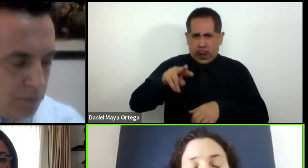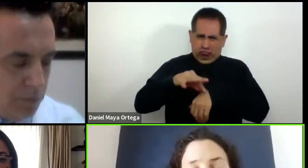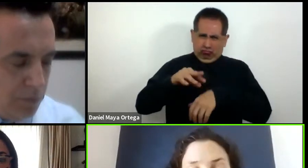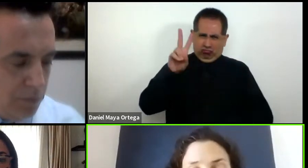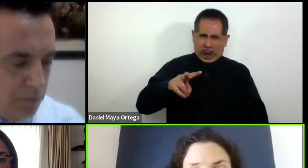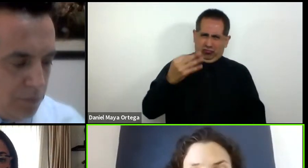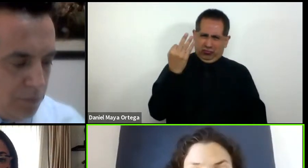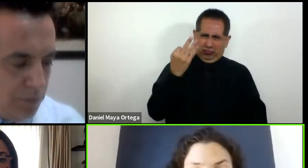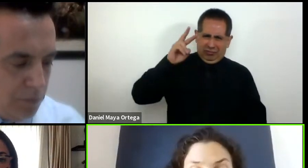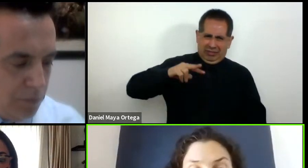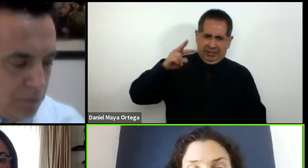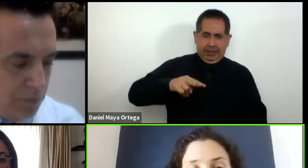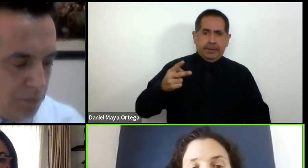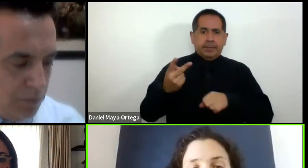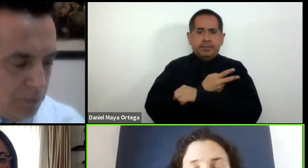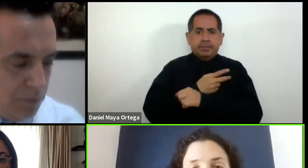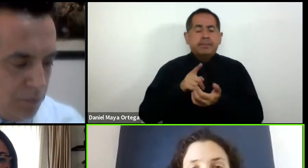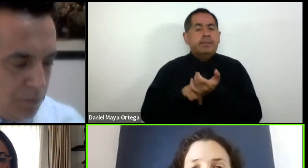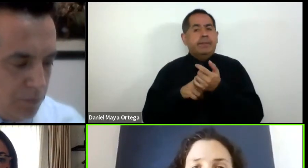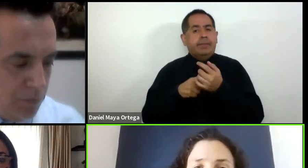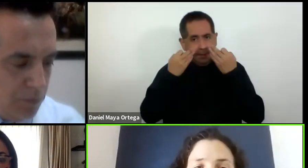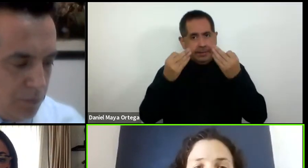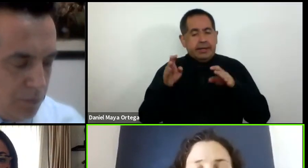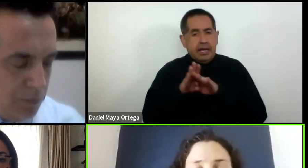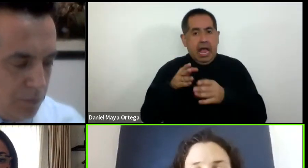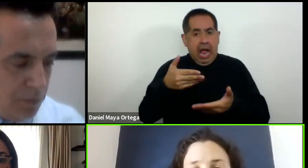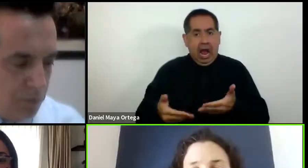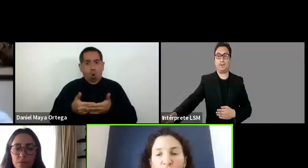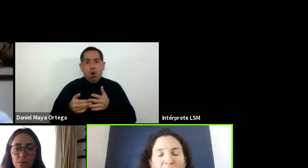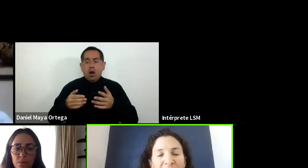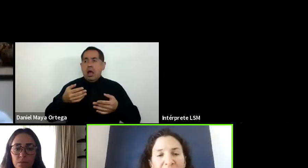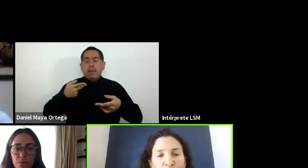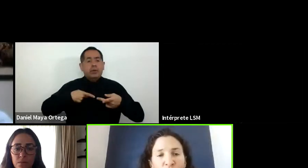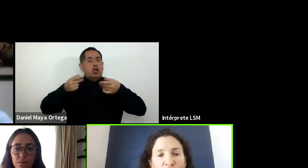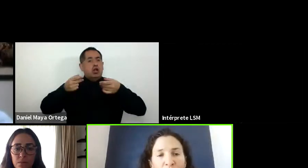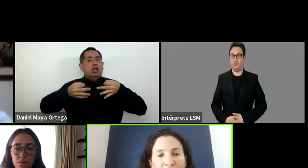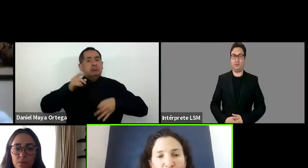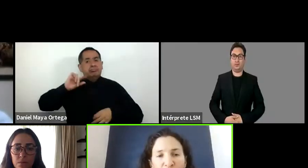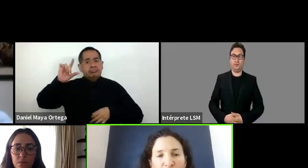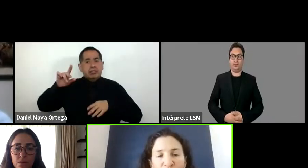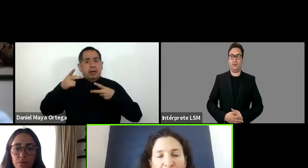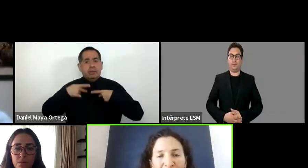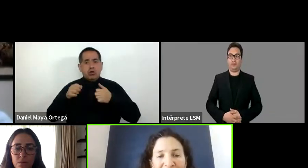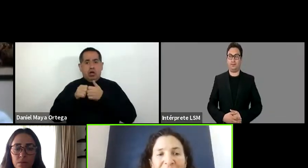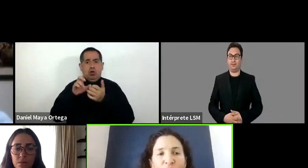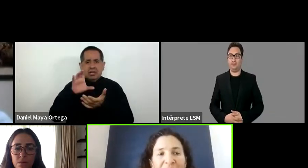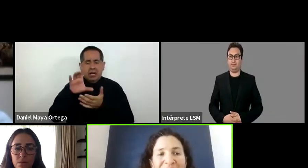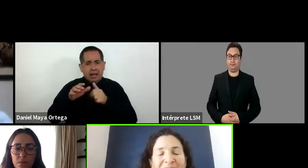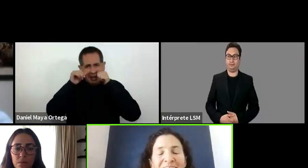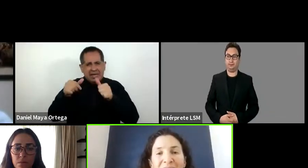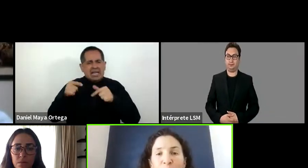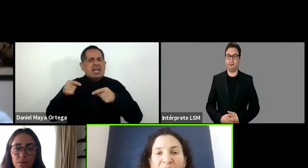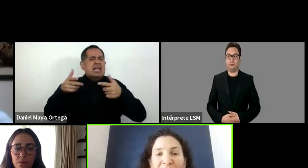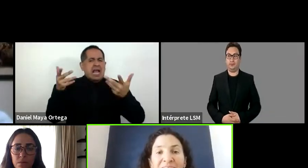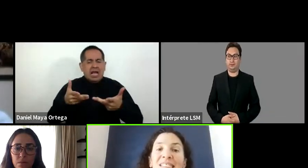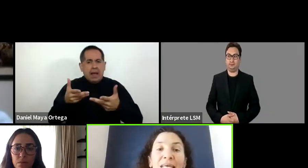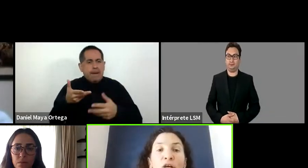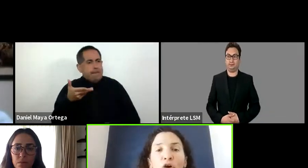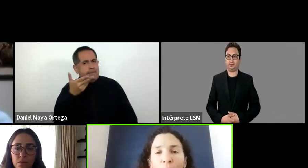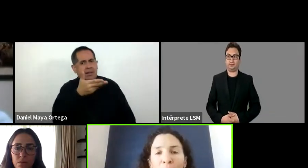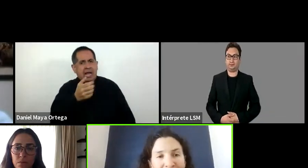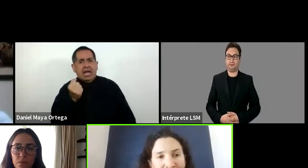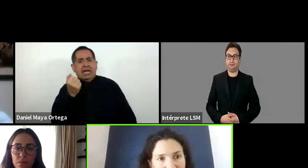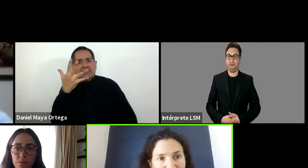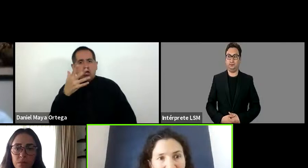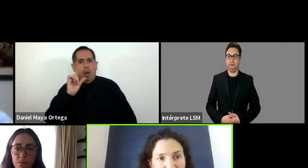Lo que esto se ha traducido es que hoy en día los juzgadores, cuando se presenta una persona con discapacidad, lo que hacen es pedir